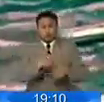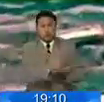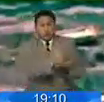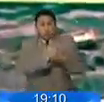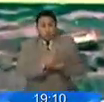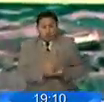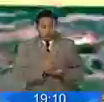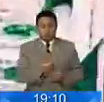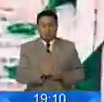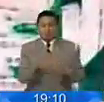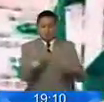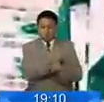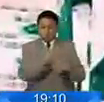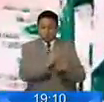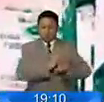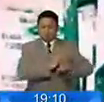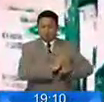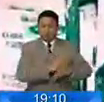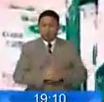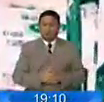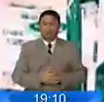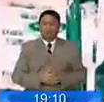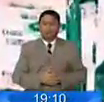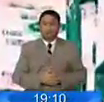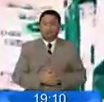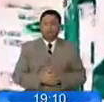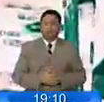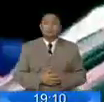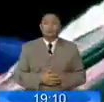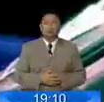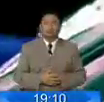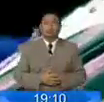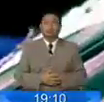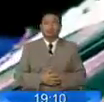contra la confrontación social, informó Jorge Escobar.